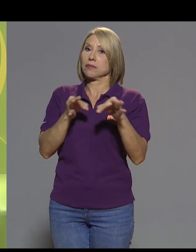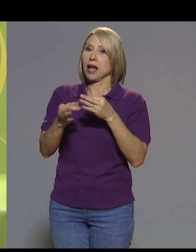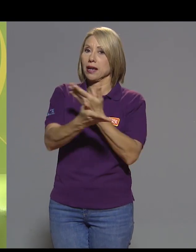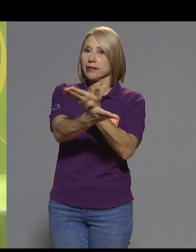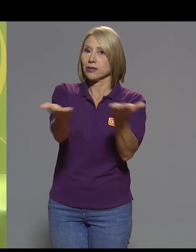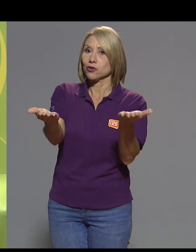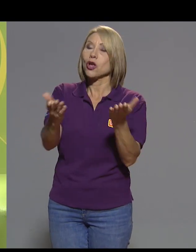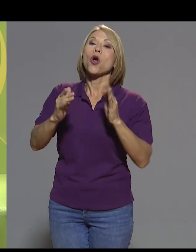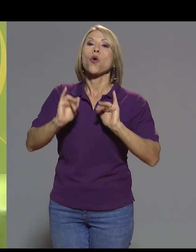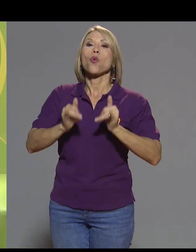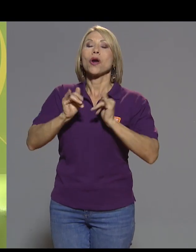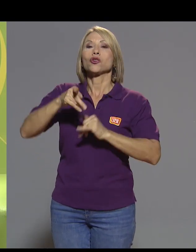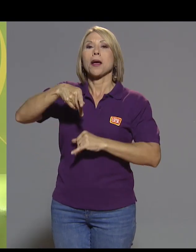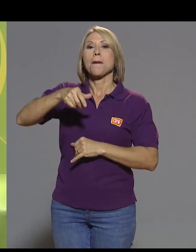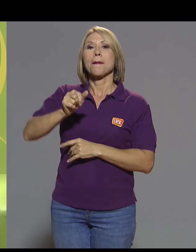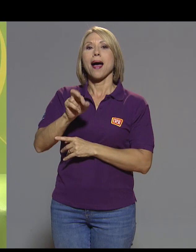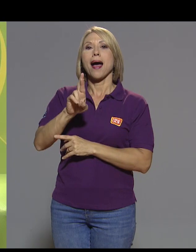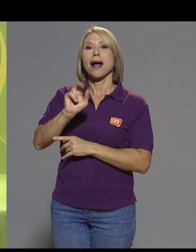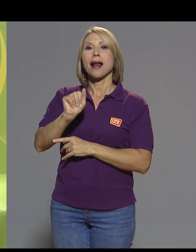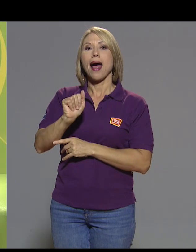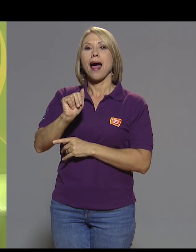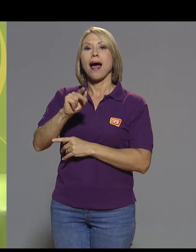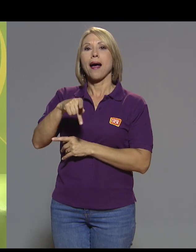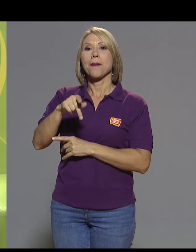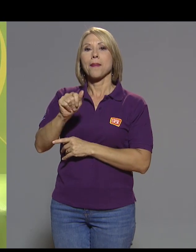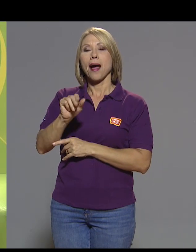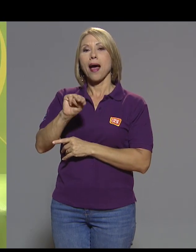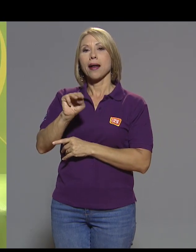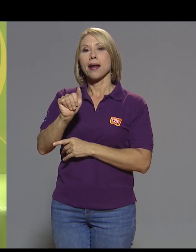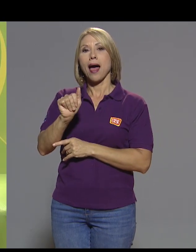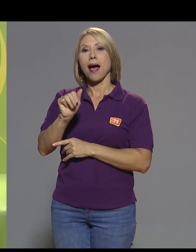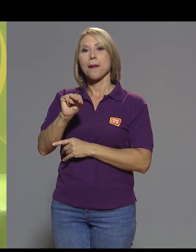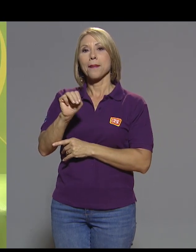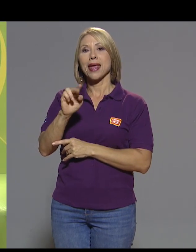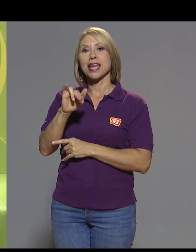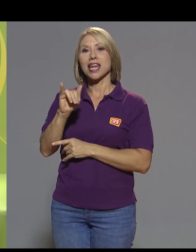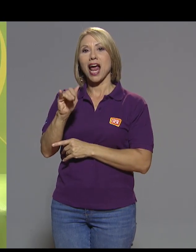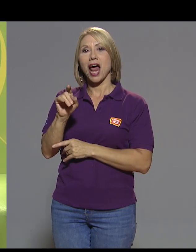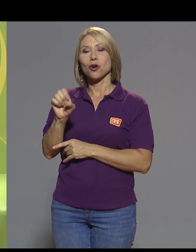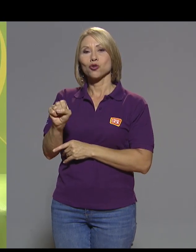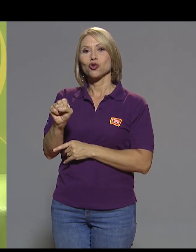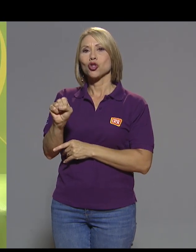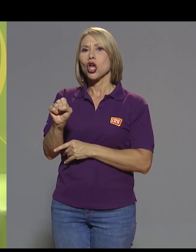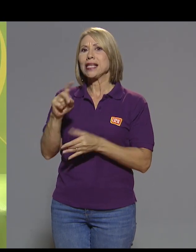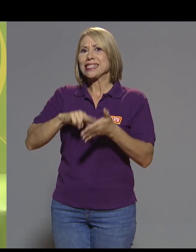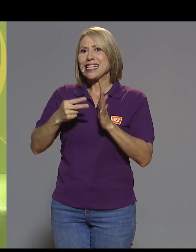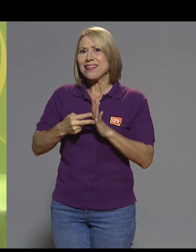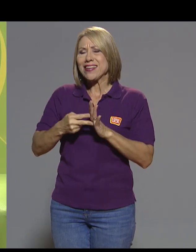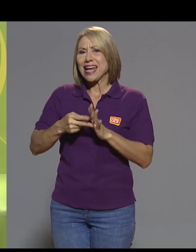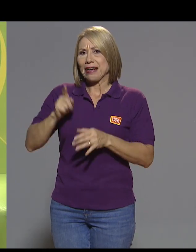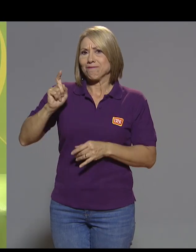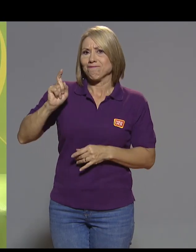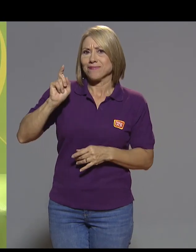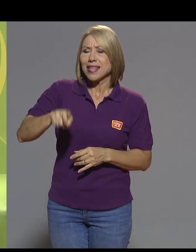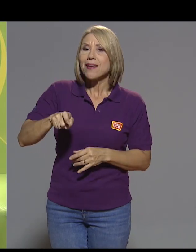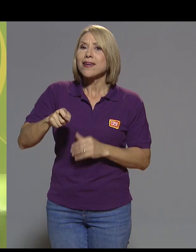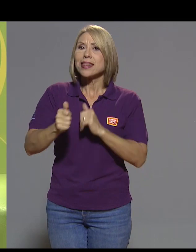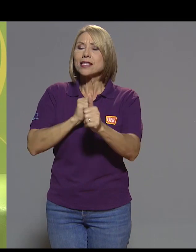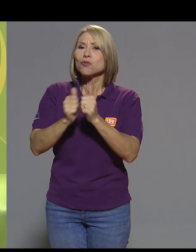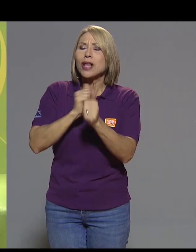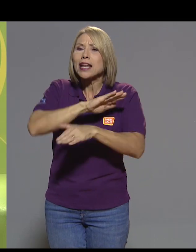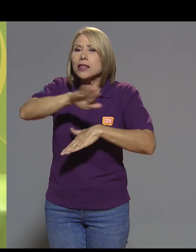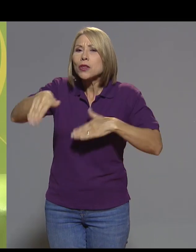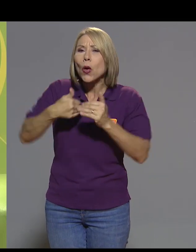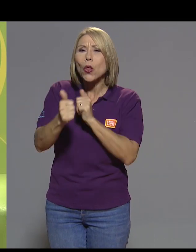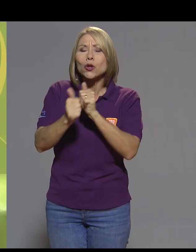gente que no en los juegos parapanamericanos no necesariamente se disputan todos los deportes que habrá